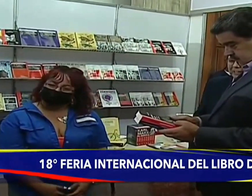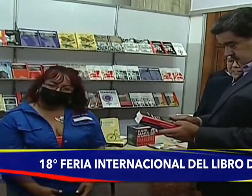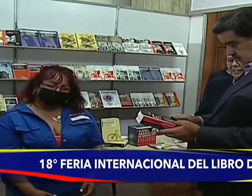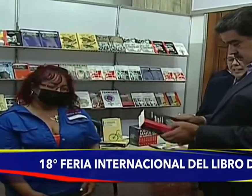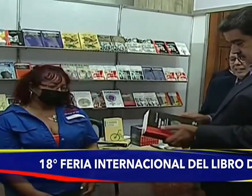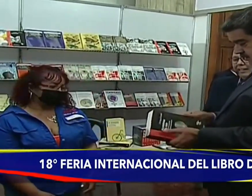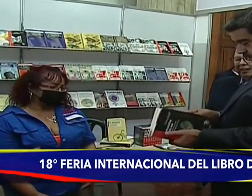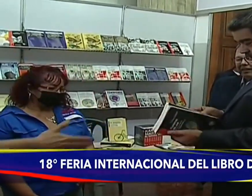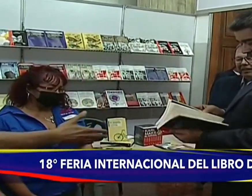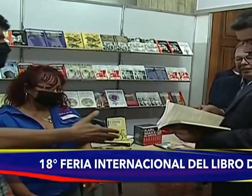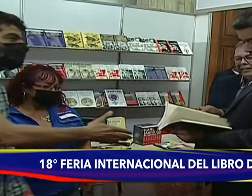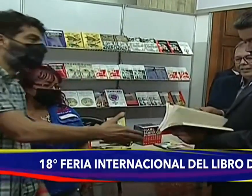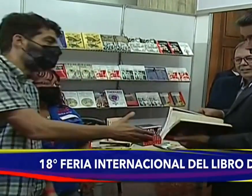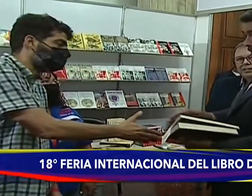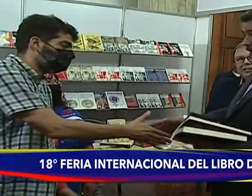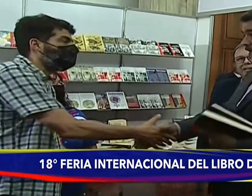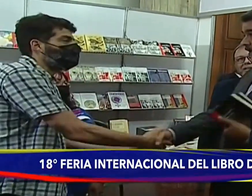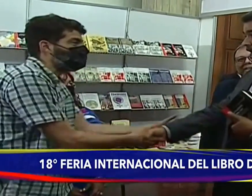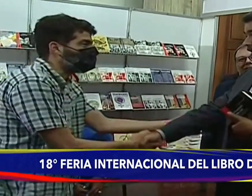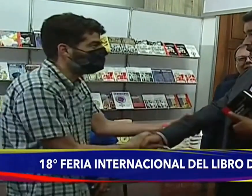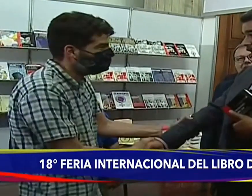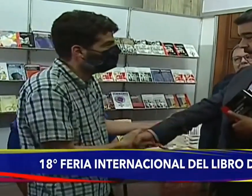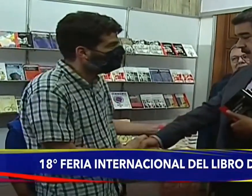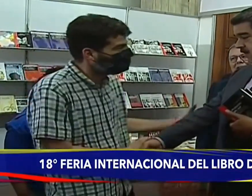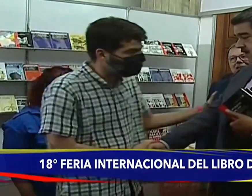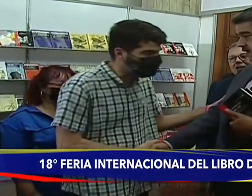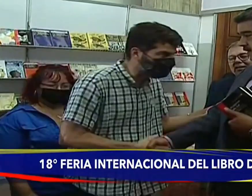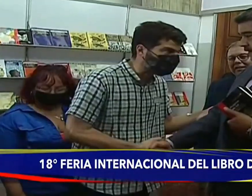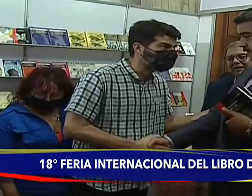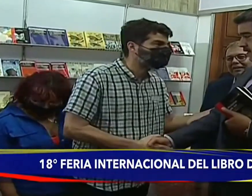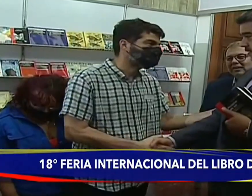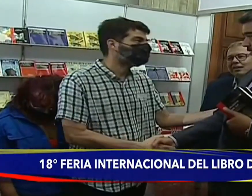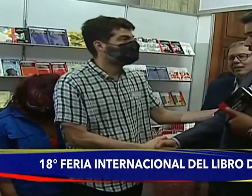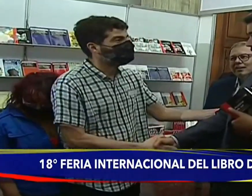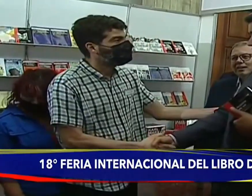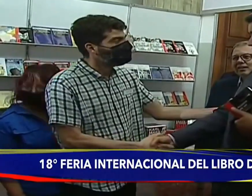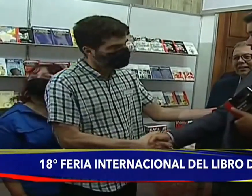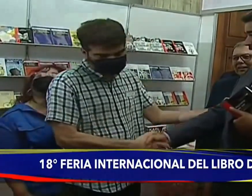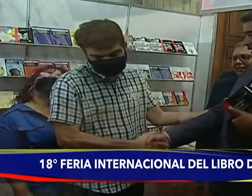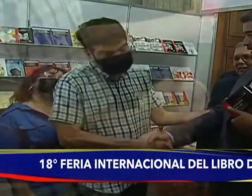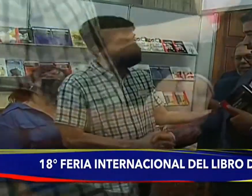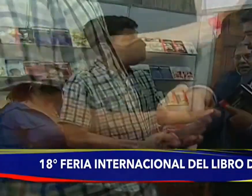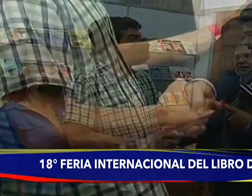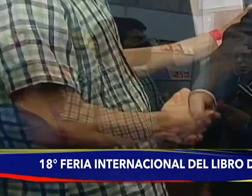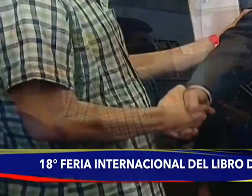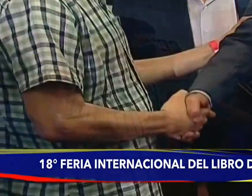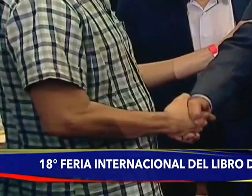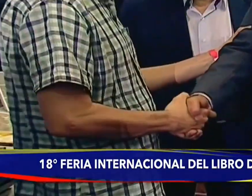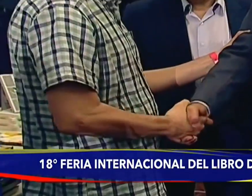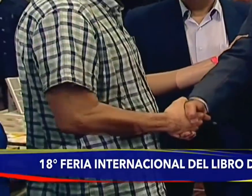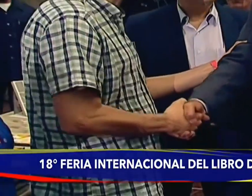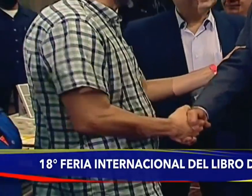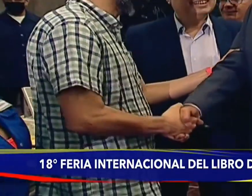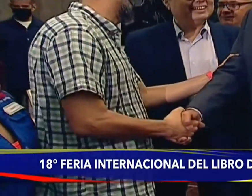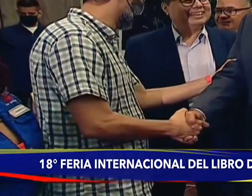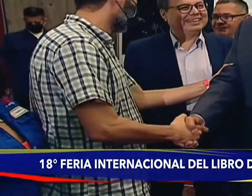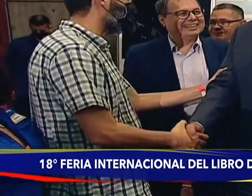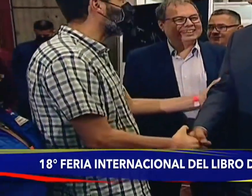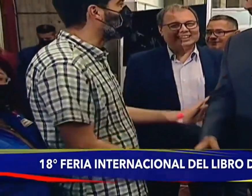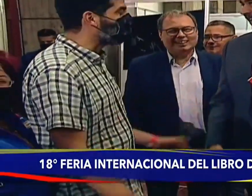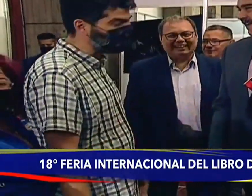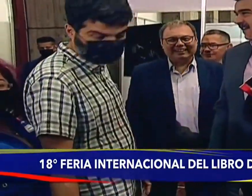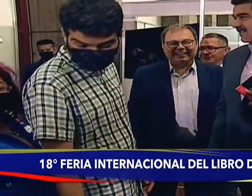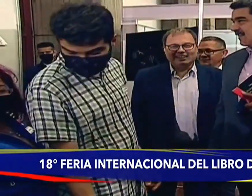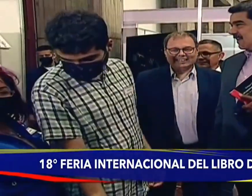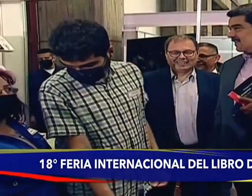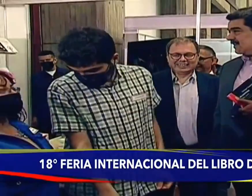por el amor a la patria, por el amor a Venezuela. Además, el jefe de Estado venezolano recibe el obsequio de los